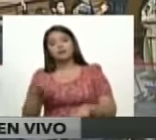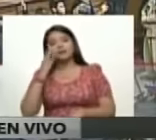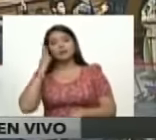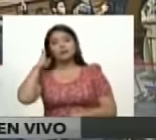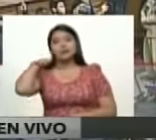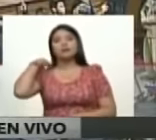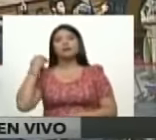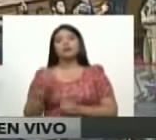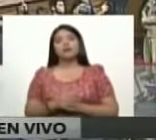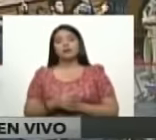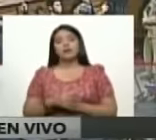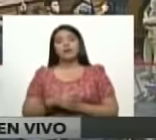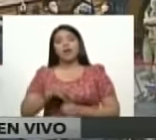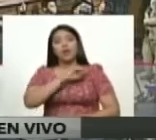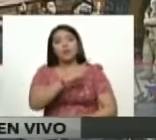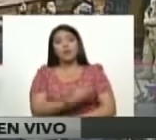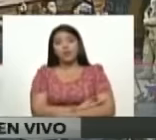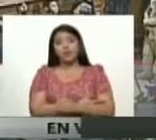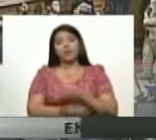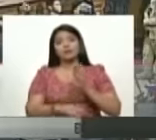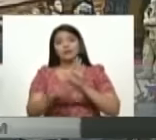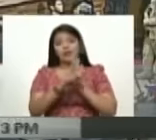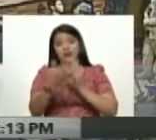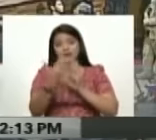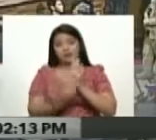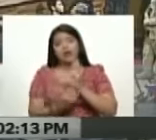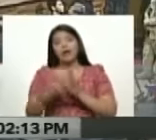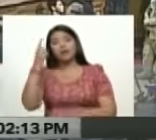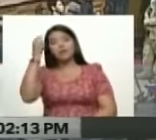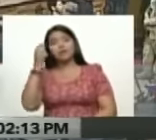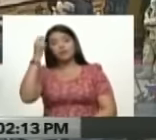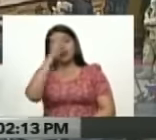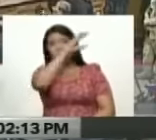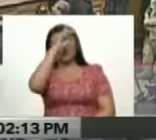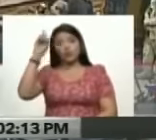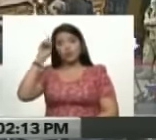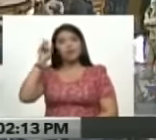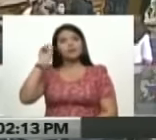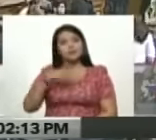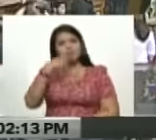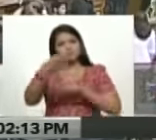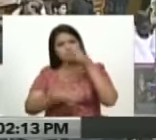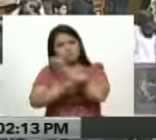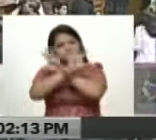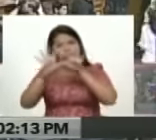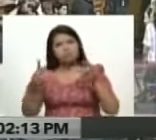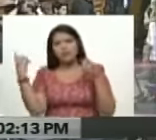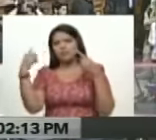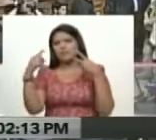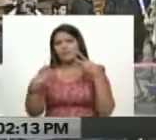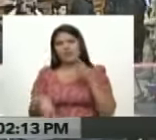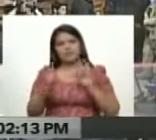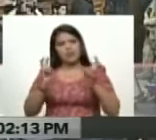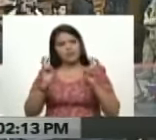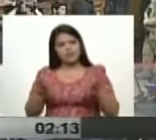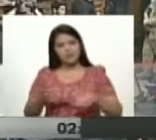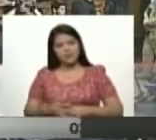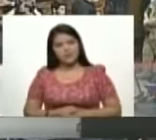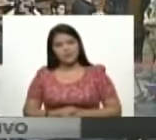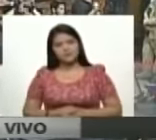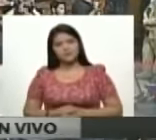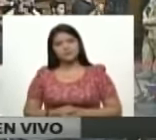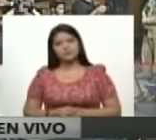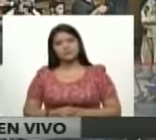estamentos internos del Poder Legislativo. El diputado Diosdado Cabello también hacía alusión a algunos temas importantes, como lo es